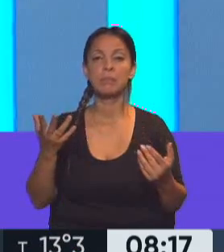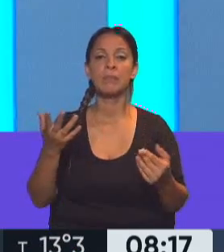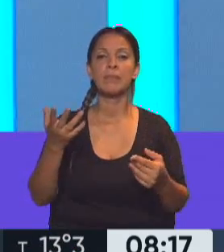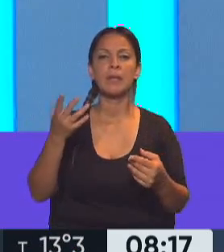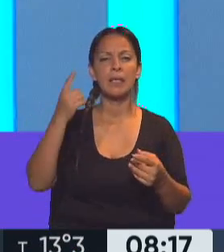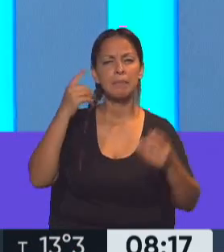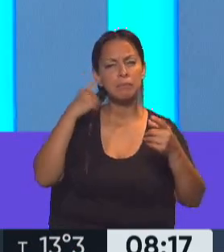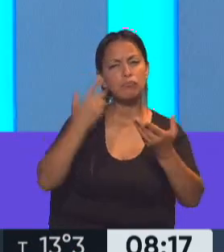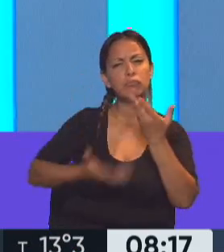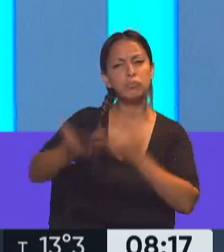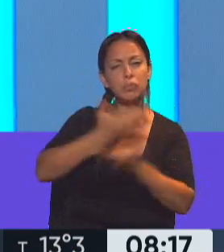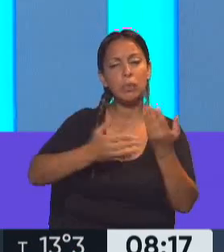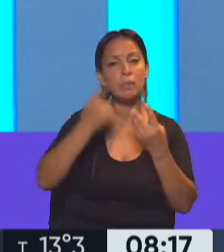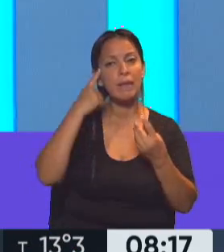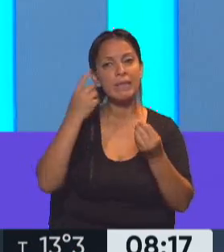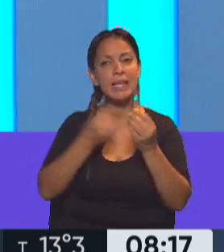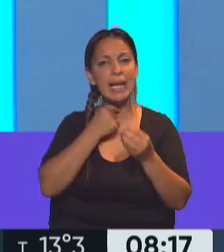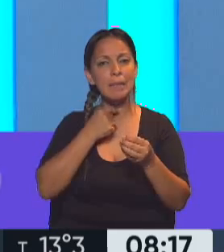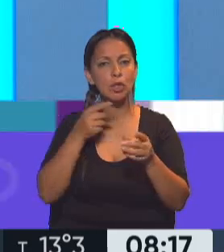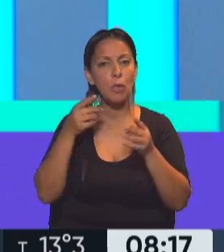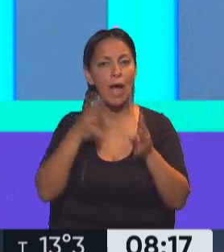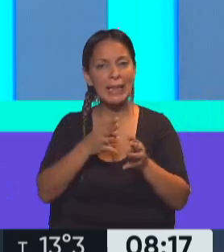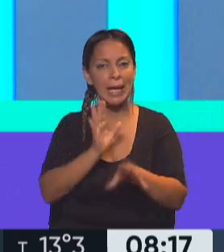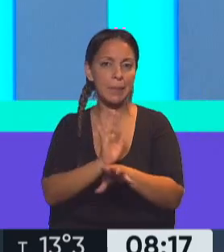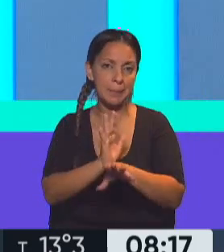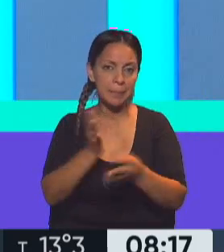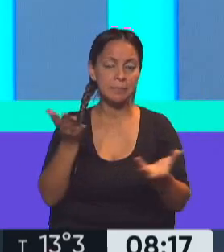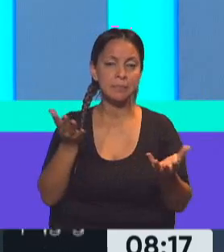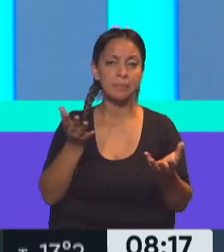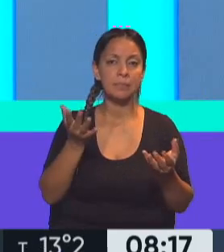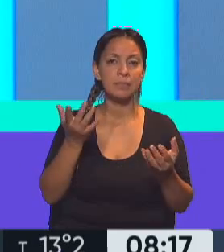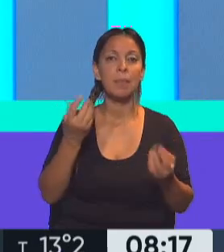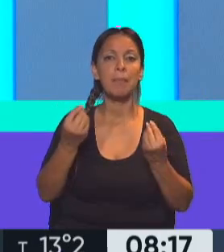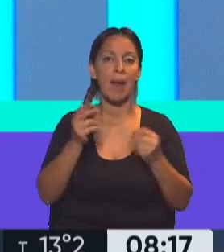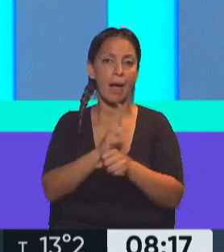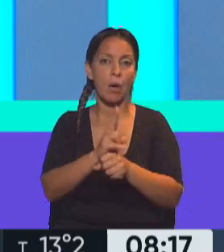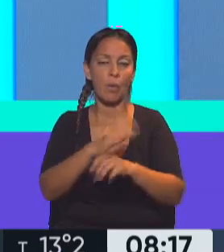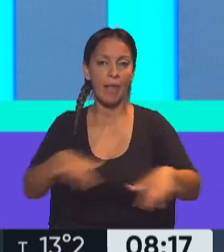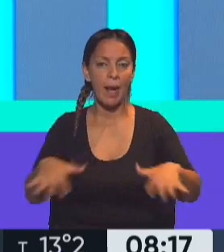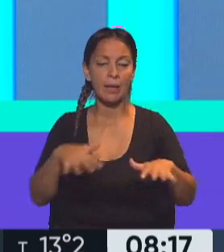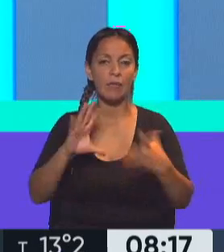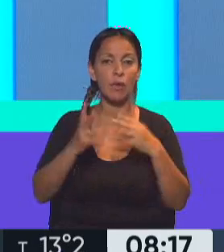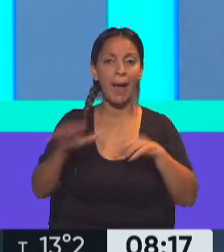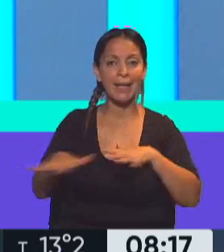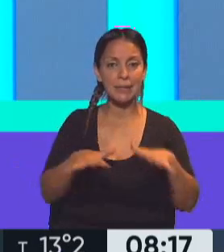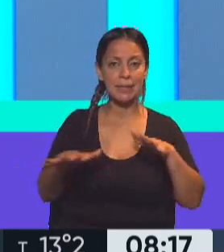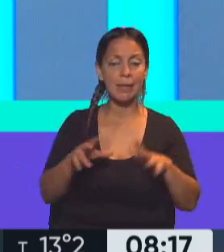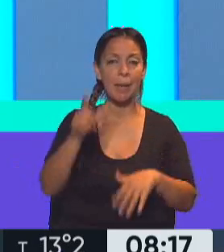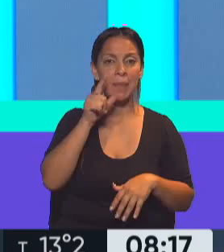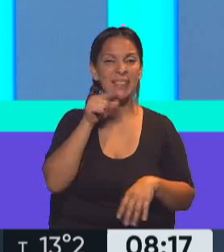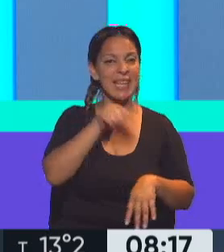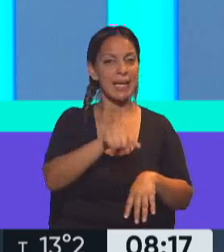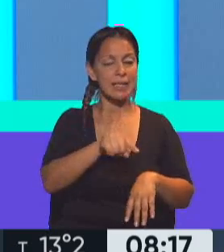poder no solamente contraatacar este tipo de situaciones, sino para poder llegar antes, trabajar de manera proactiva, que me parece que ese es